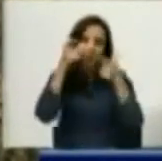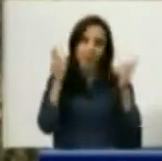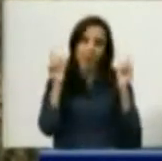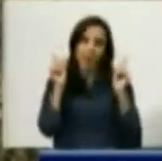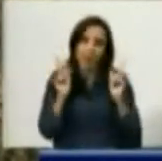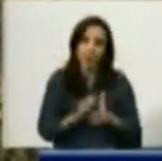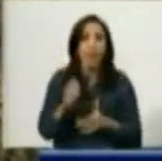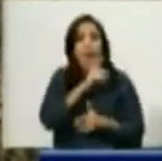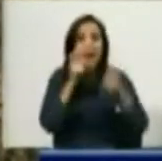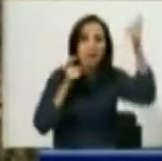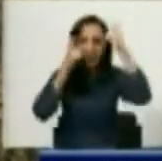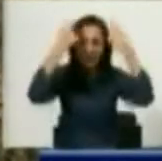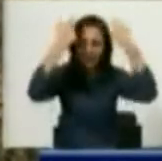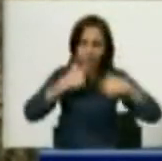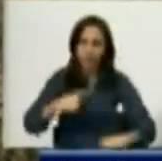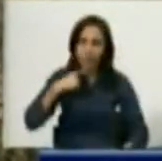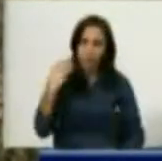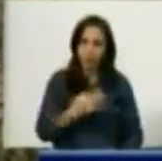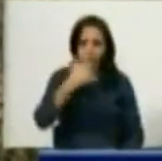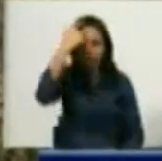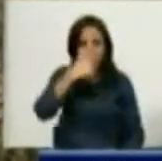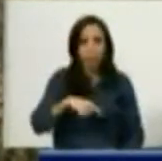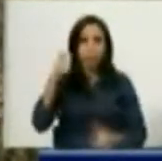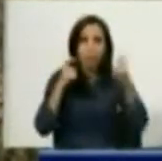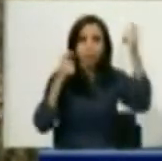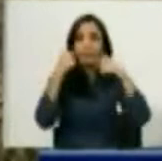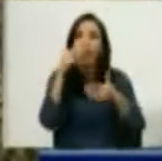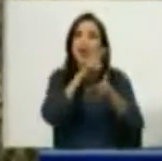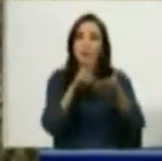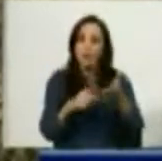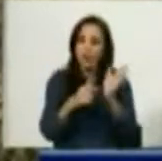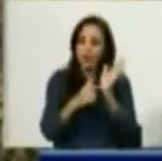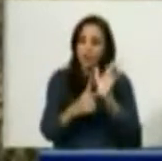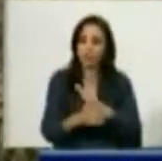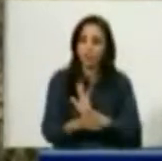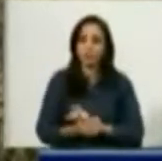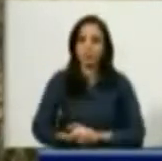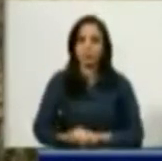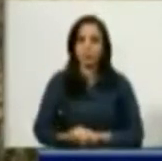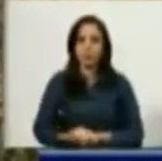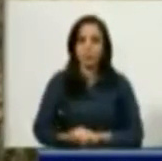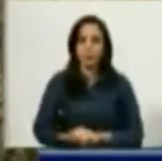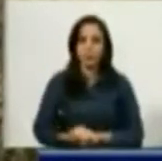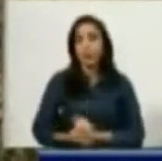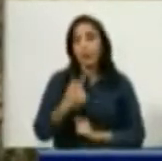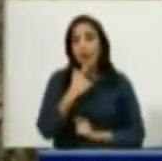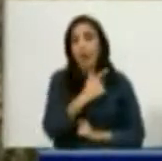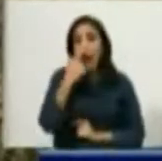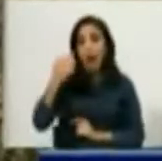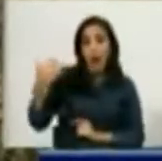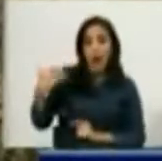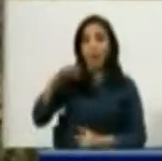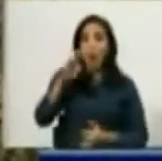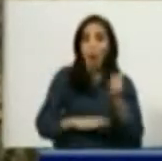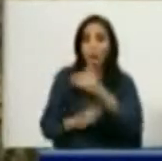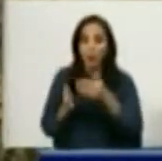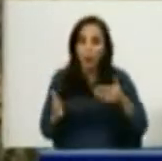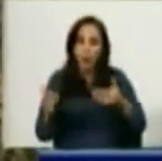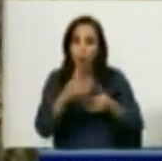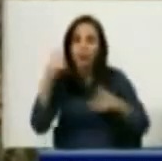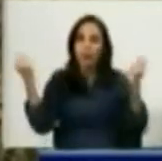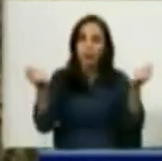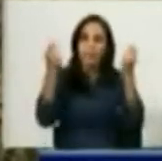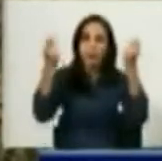chavistamente yo soy Chávez lo escribe Carola lo voy a leer como ella lo escribió estábamos en la última curva de la campaña